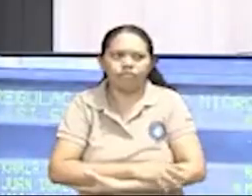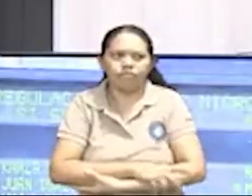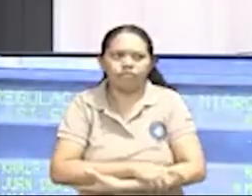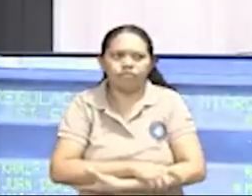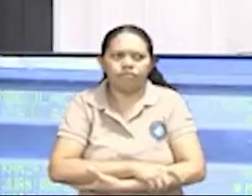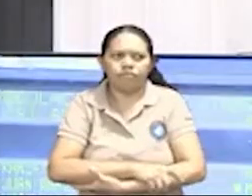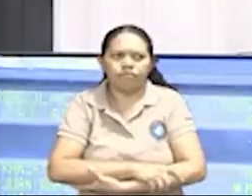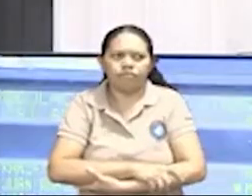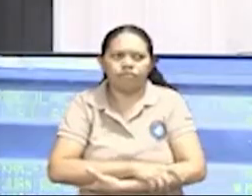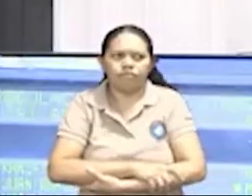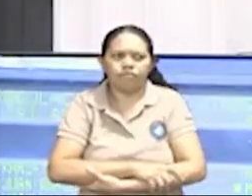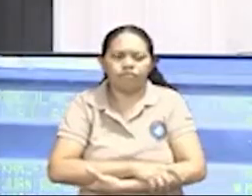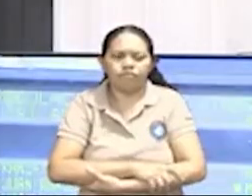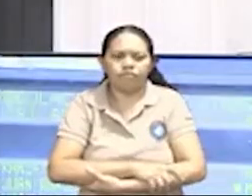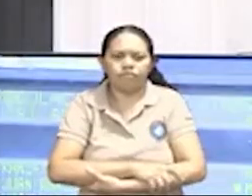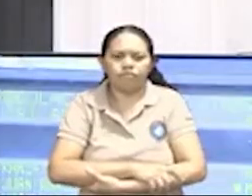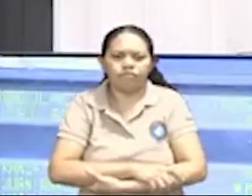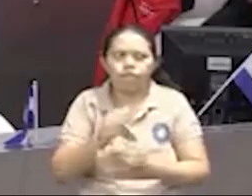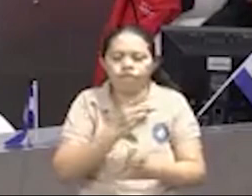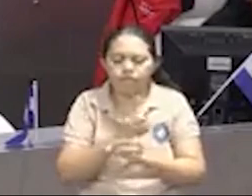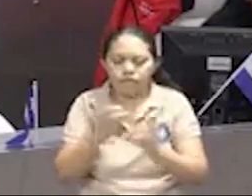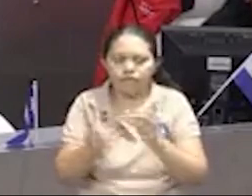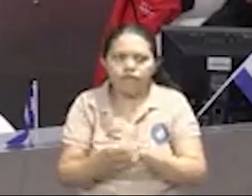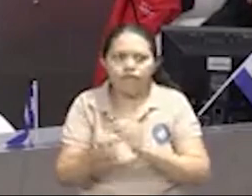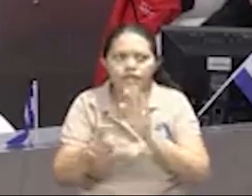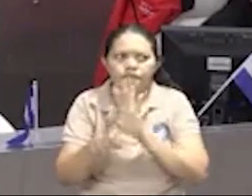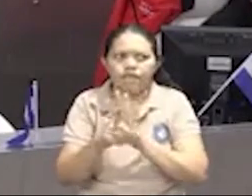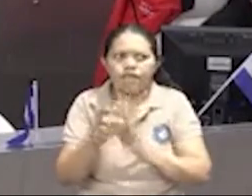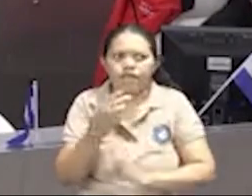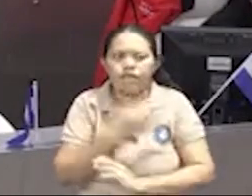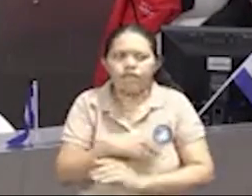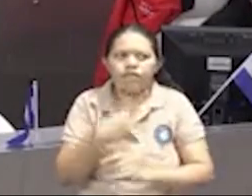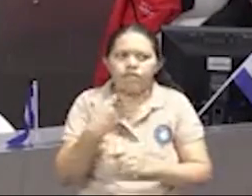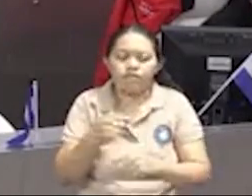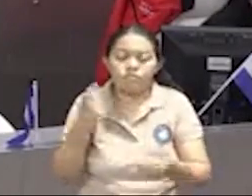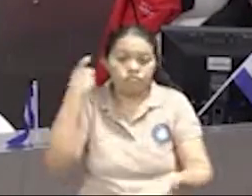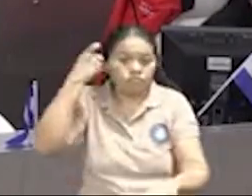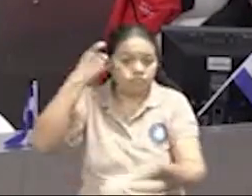aprobado con 91 votos a favor. Noticias 12, Darlene Téllez.